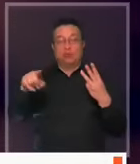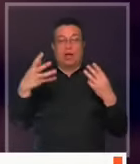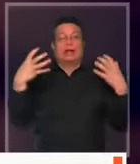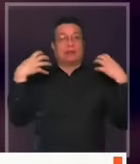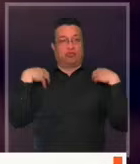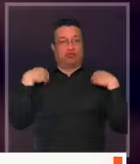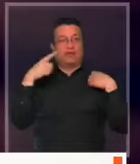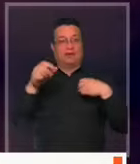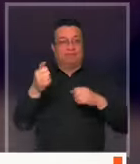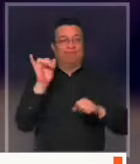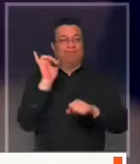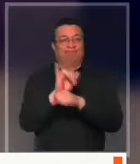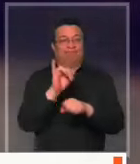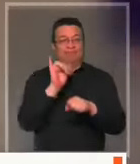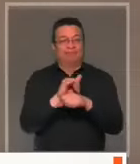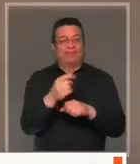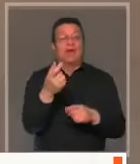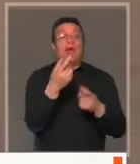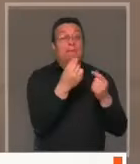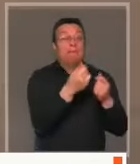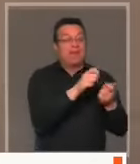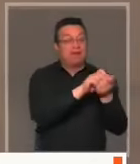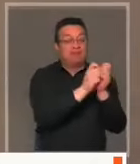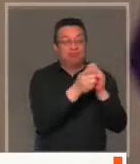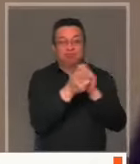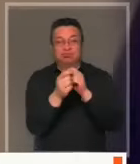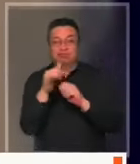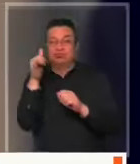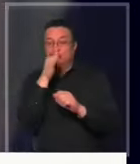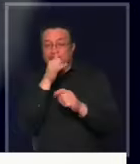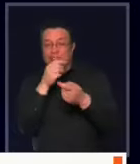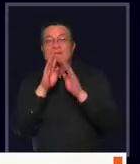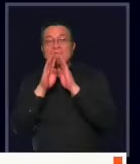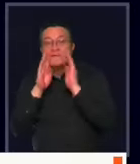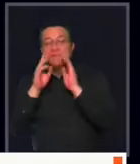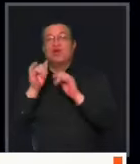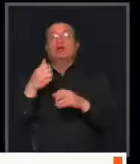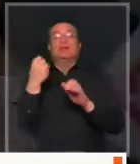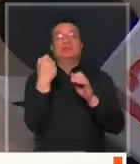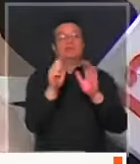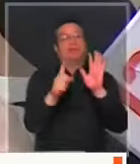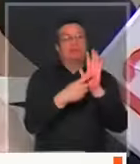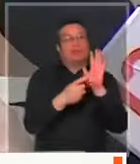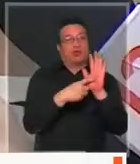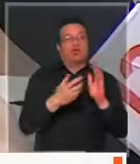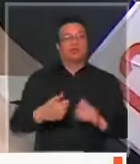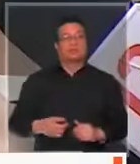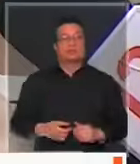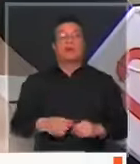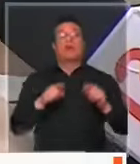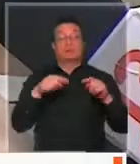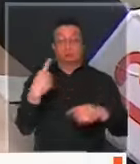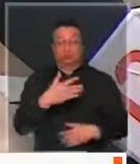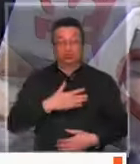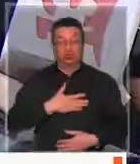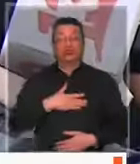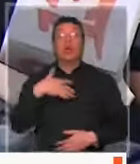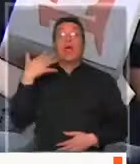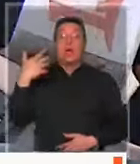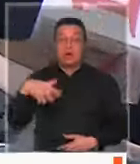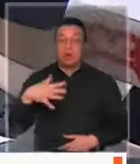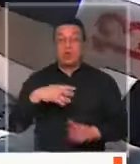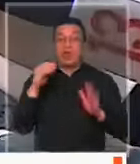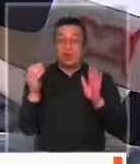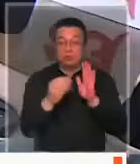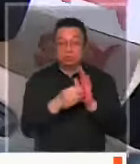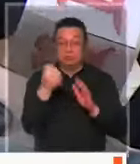en delitos de cohecho, lavado de activos e ilícitos tributarios. Para nosotros es un hito importante, delito